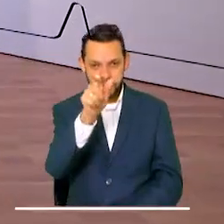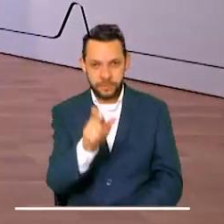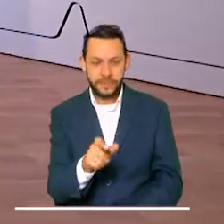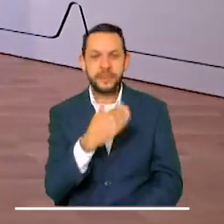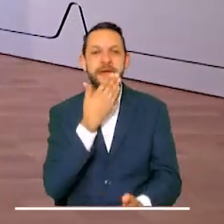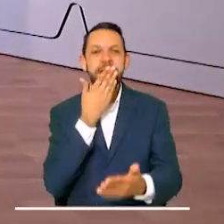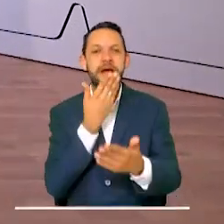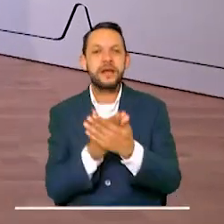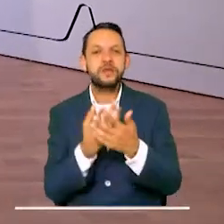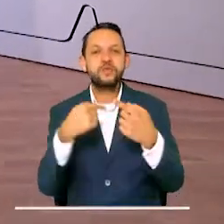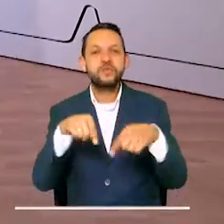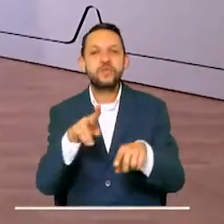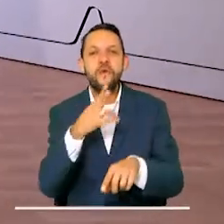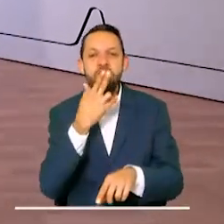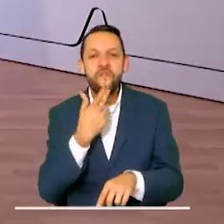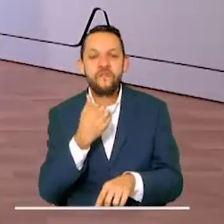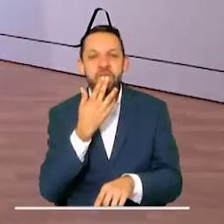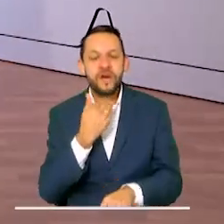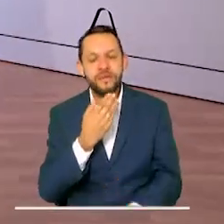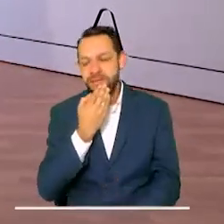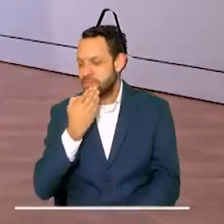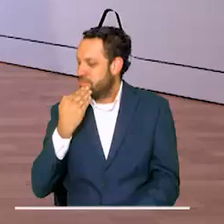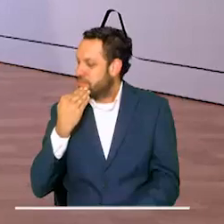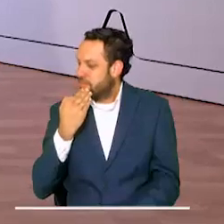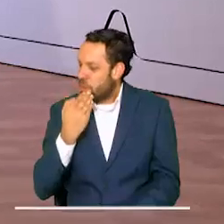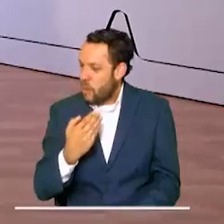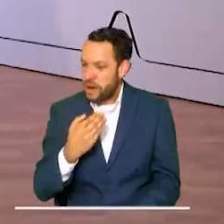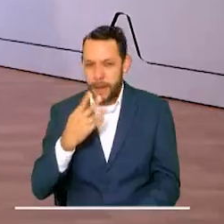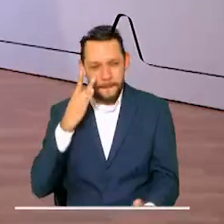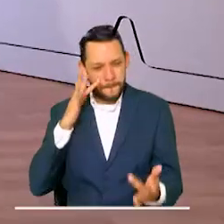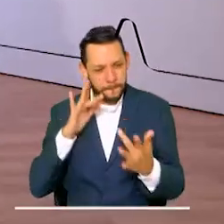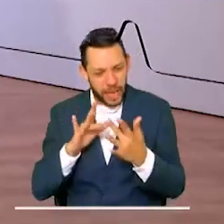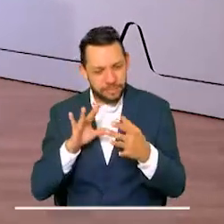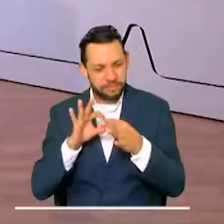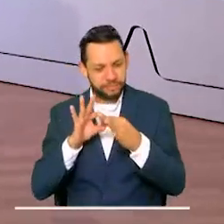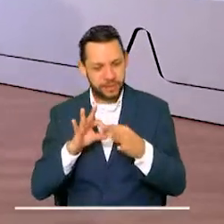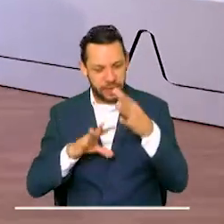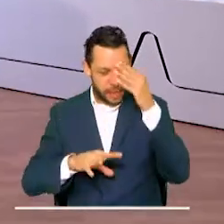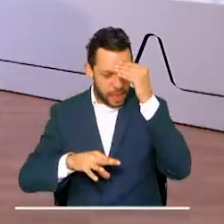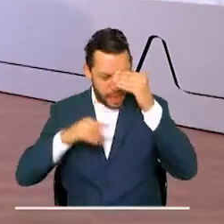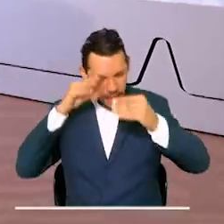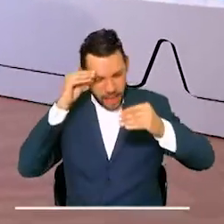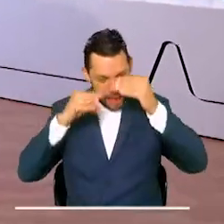Sean más amables. Entonces esta es la clave en la enseñanza de hoy.